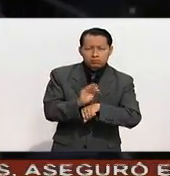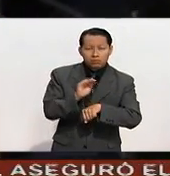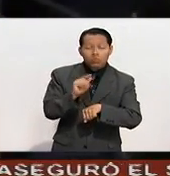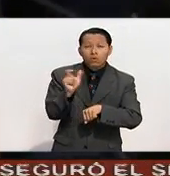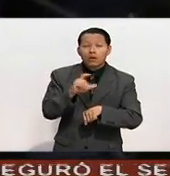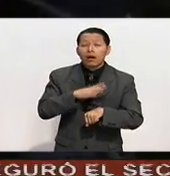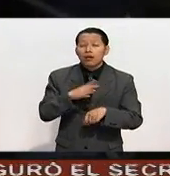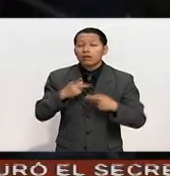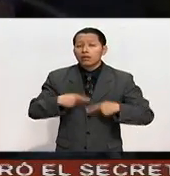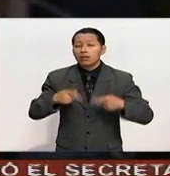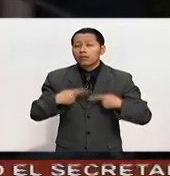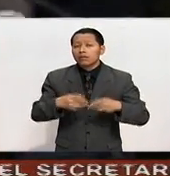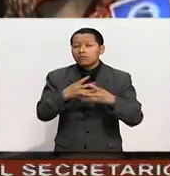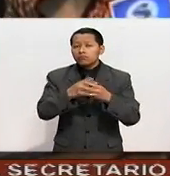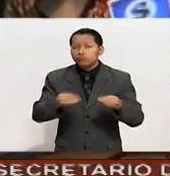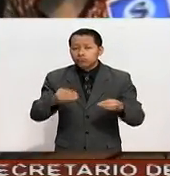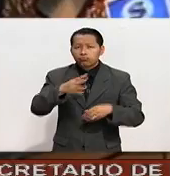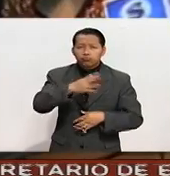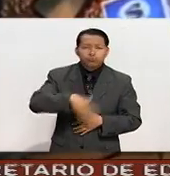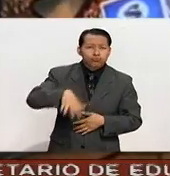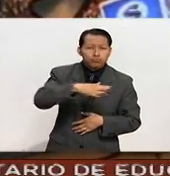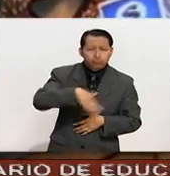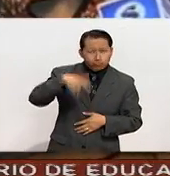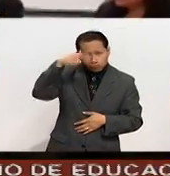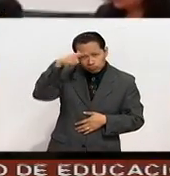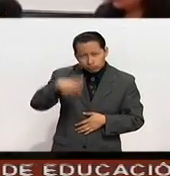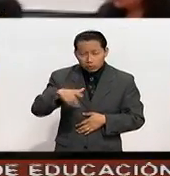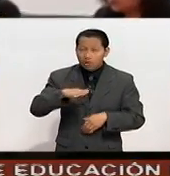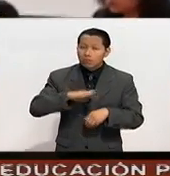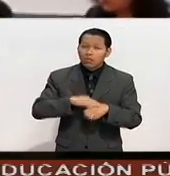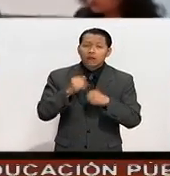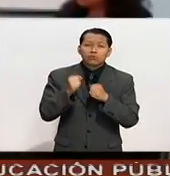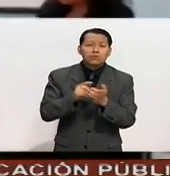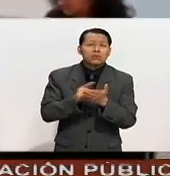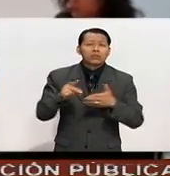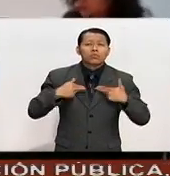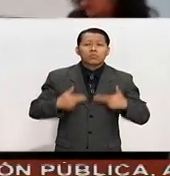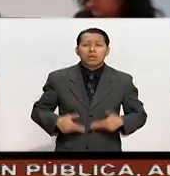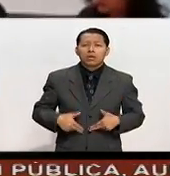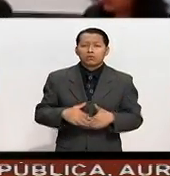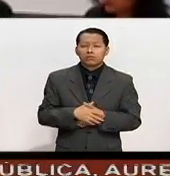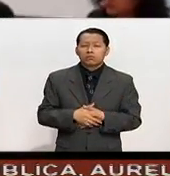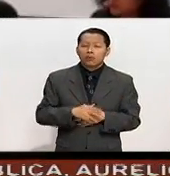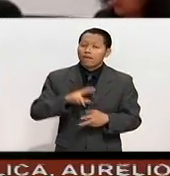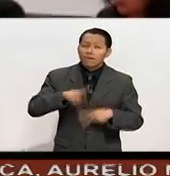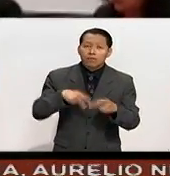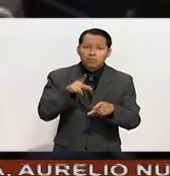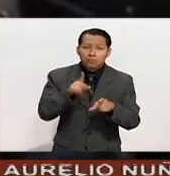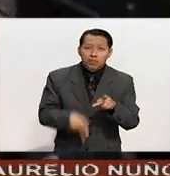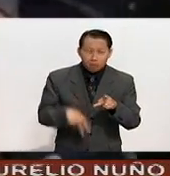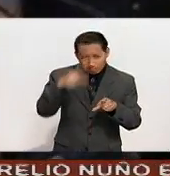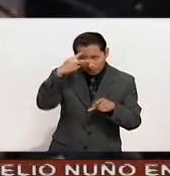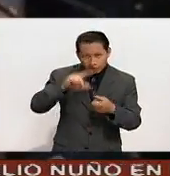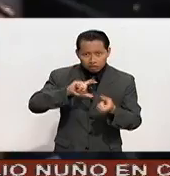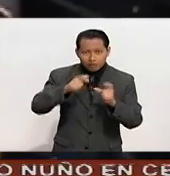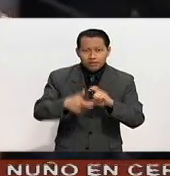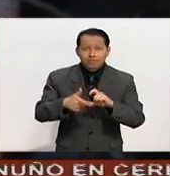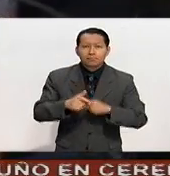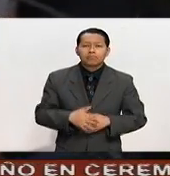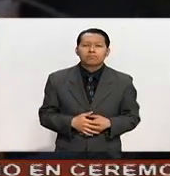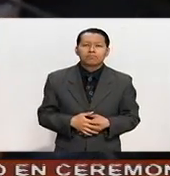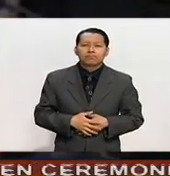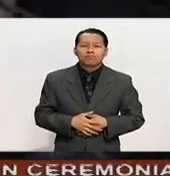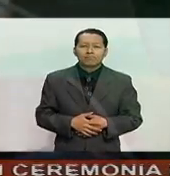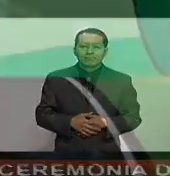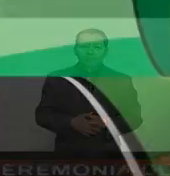de estas personas bajo los más altos estándares de los derechos humanos. Vamos a una pausa, está usted viendo México al Día.